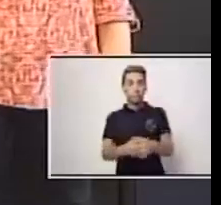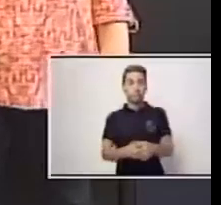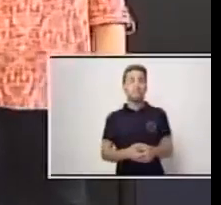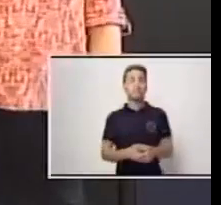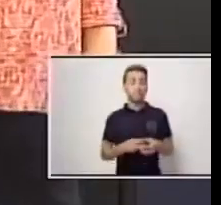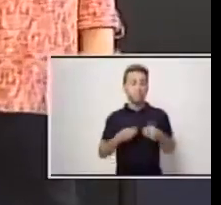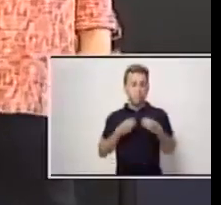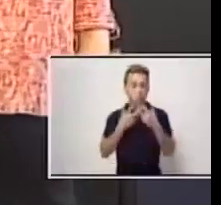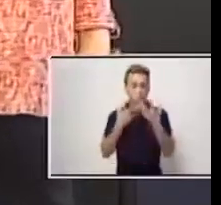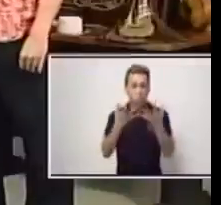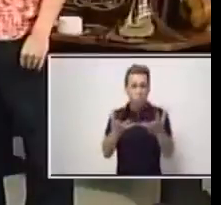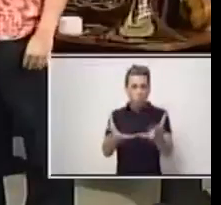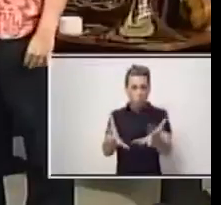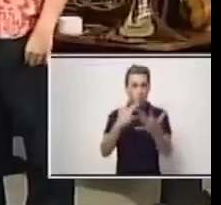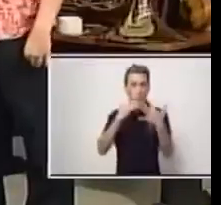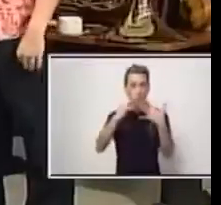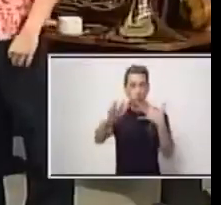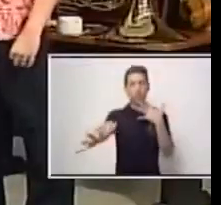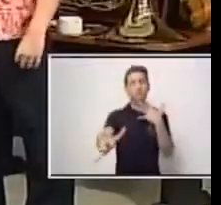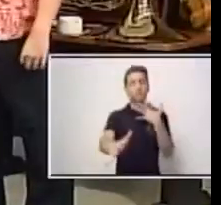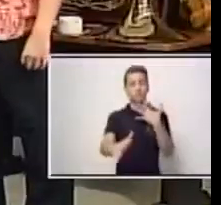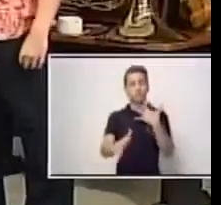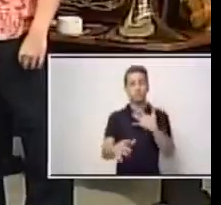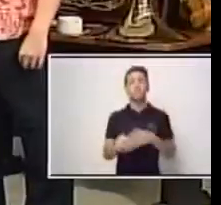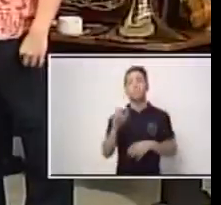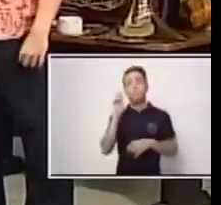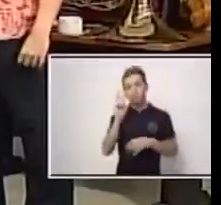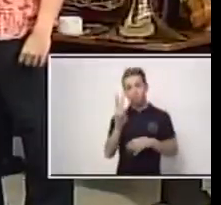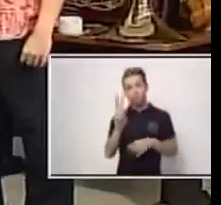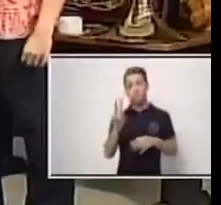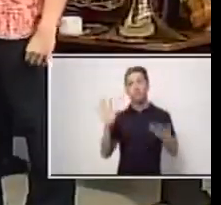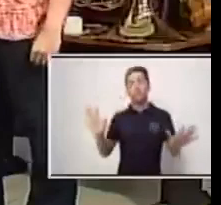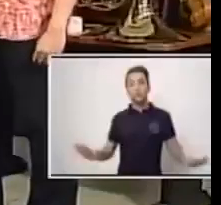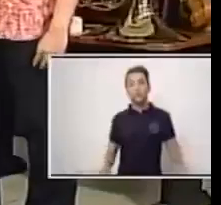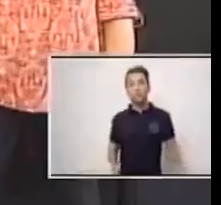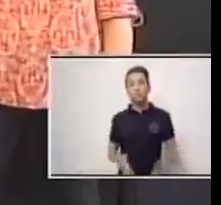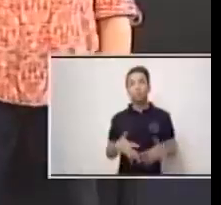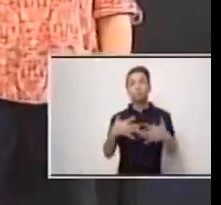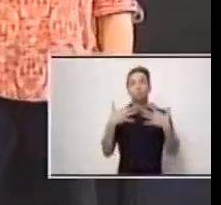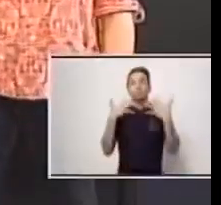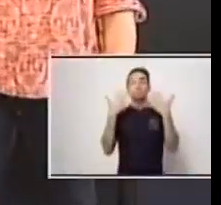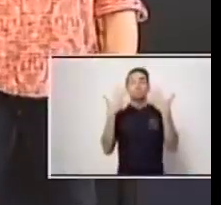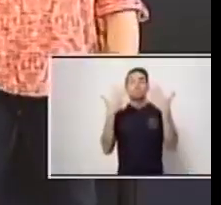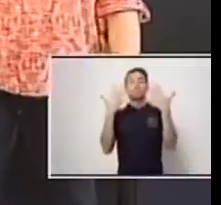saquen todo el aire. 2. Inhalo.